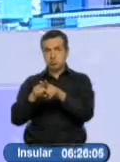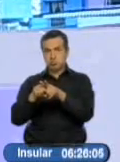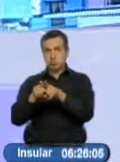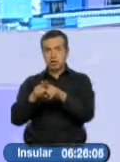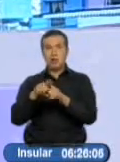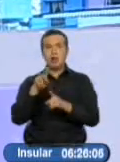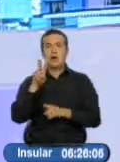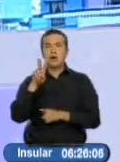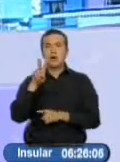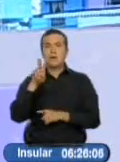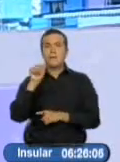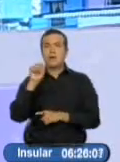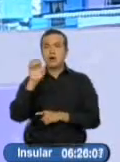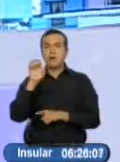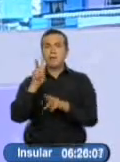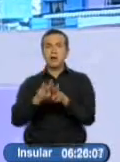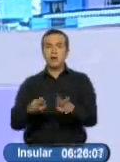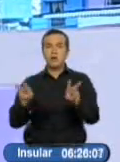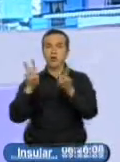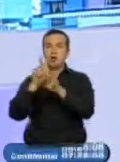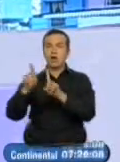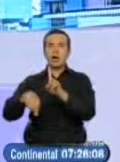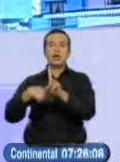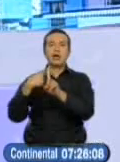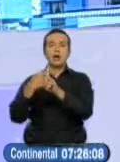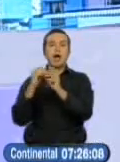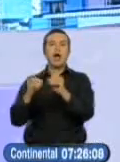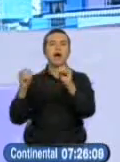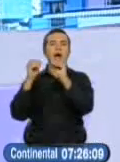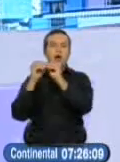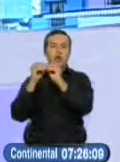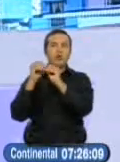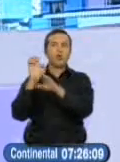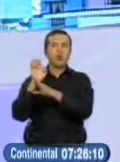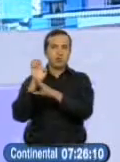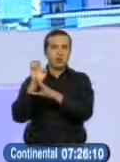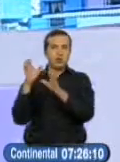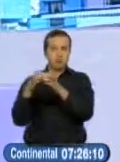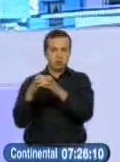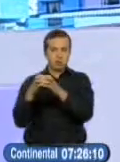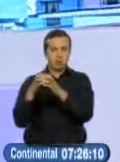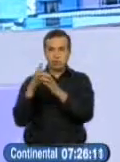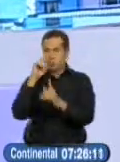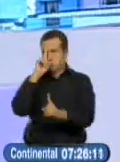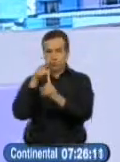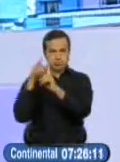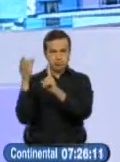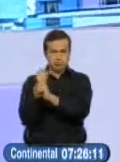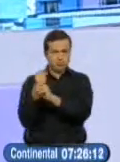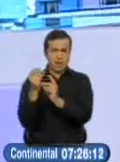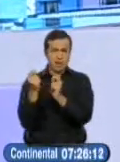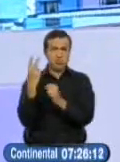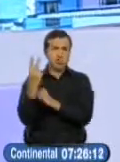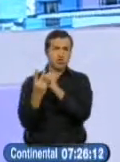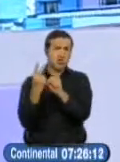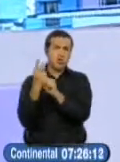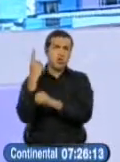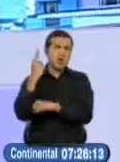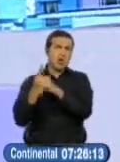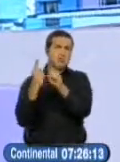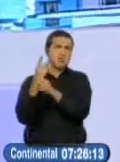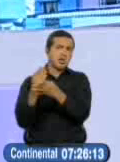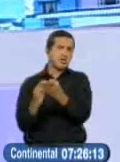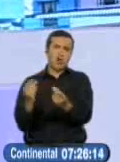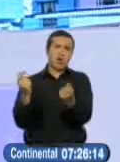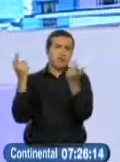en el BAE, para ser exactos, valor agregado ecuatoriano. Okay. Entonces, lo hicimos en un tiempo récord, lo hicimos en menos de 2 años, 1 año y medio me